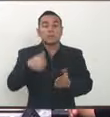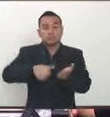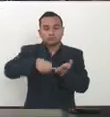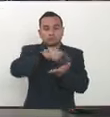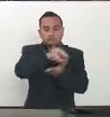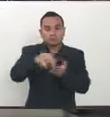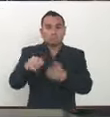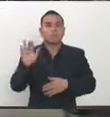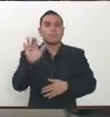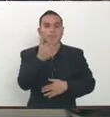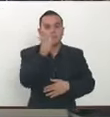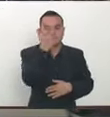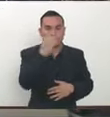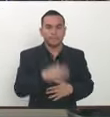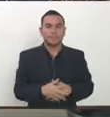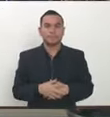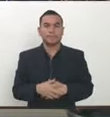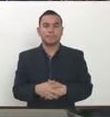Metapán.